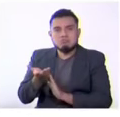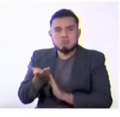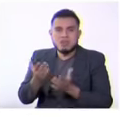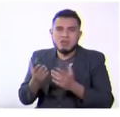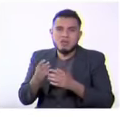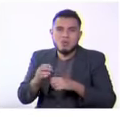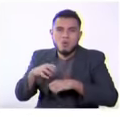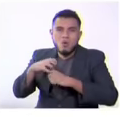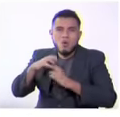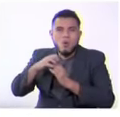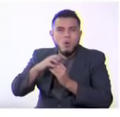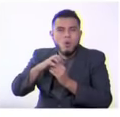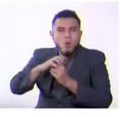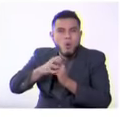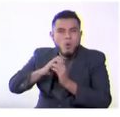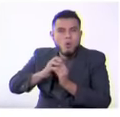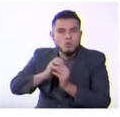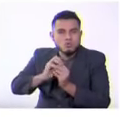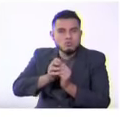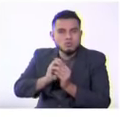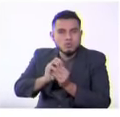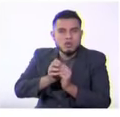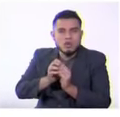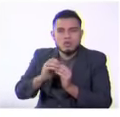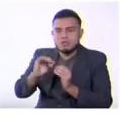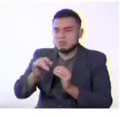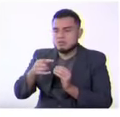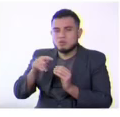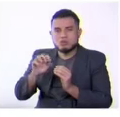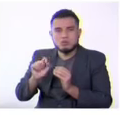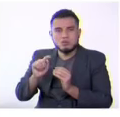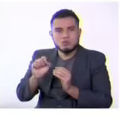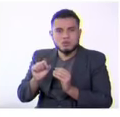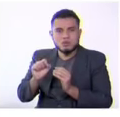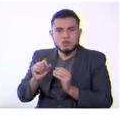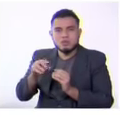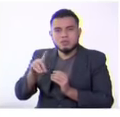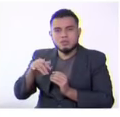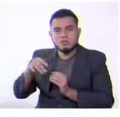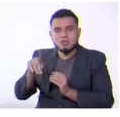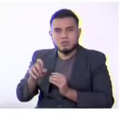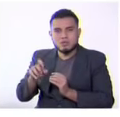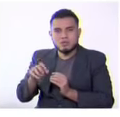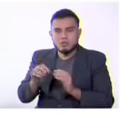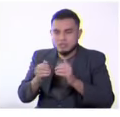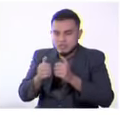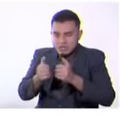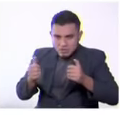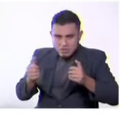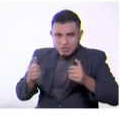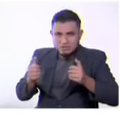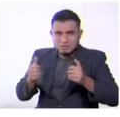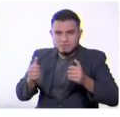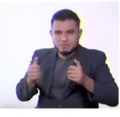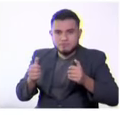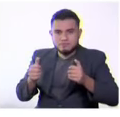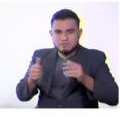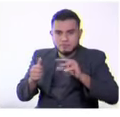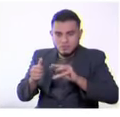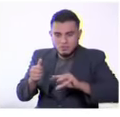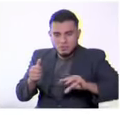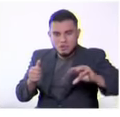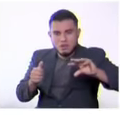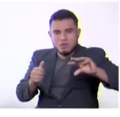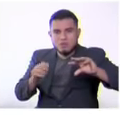protistas. El cigoto es diploide y se divide dando por origen, a través de la